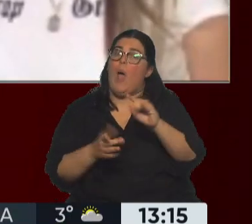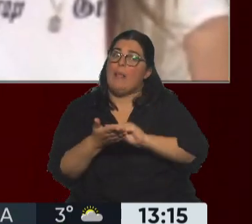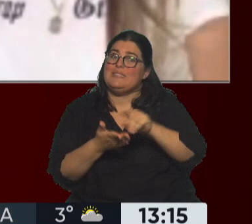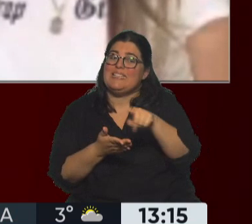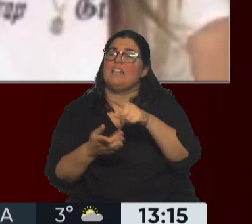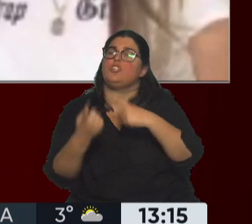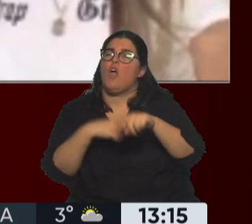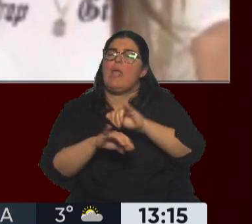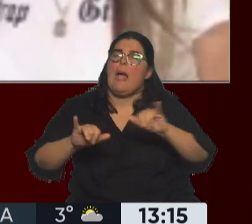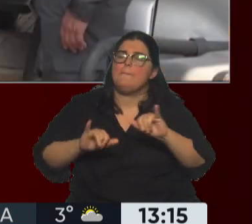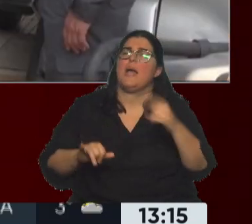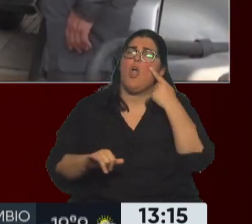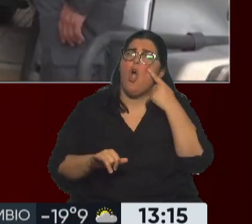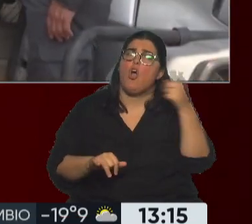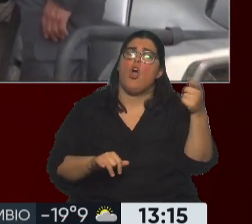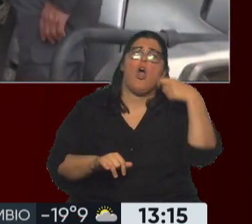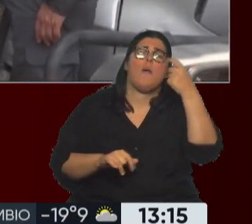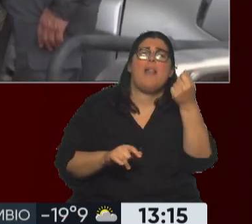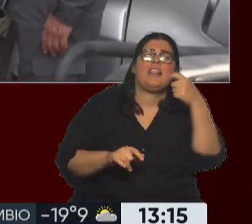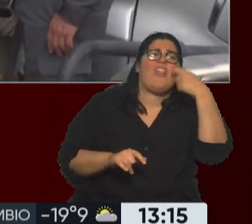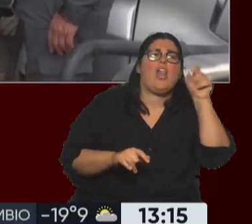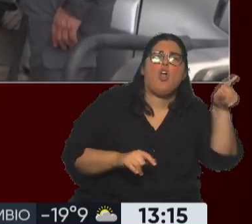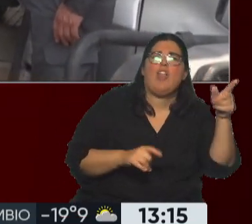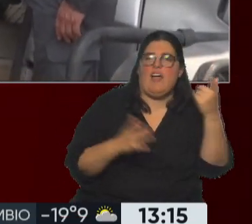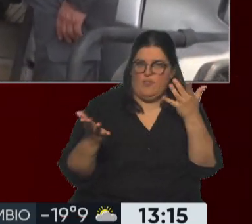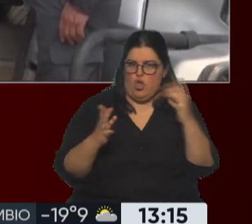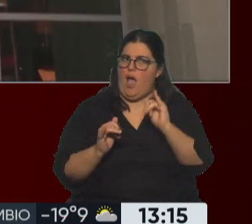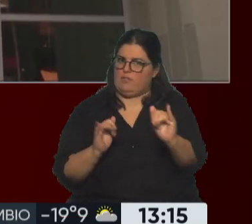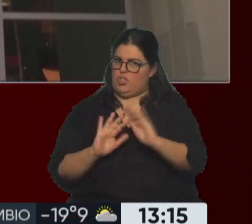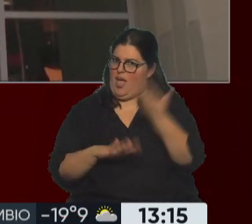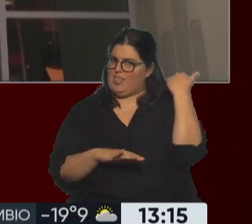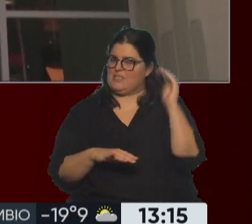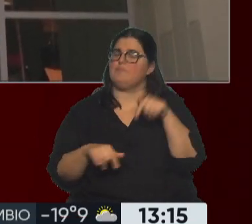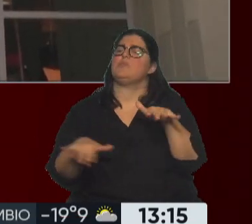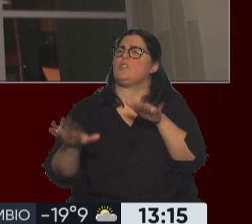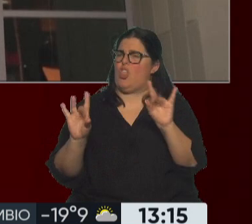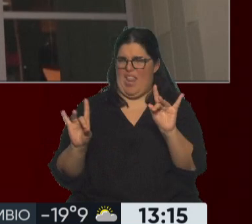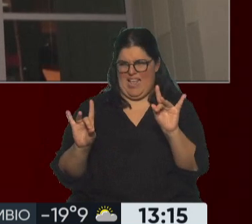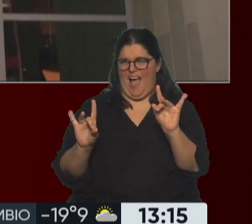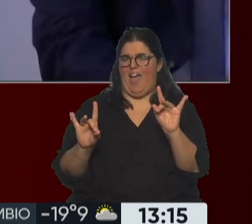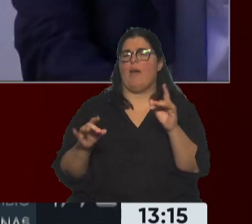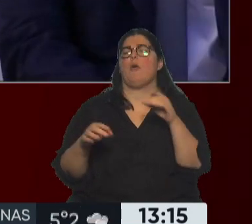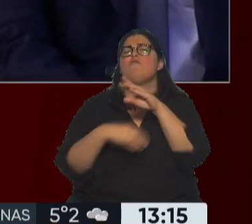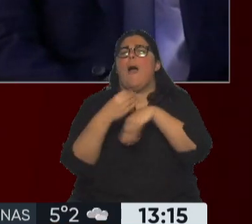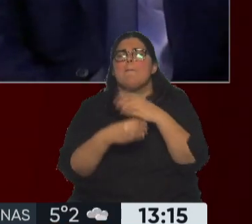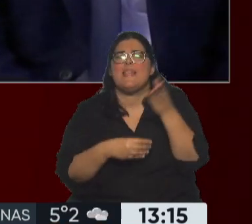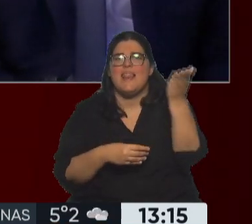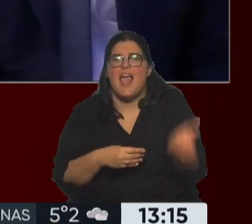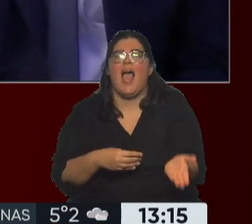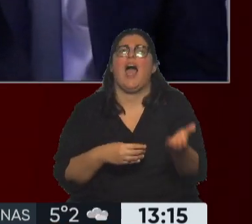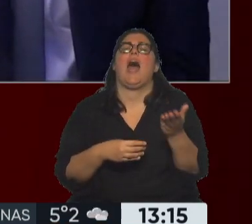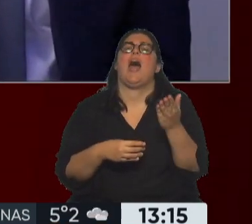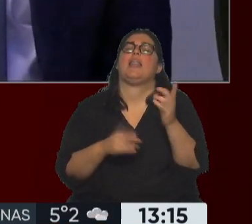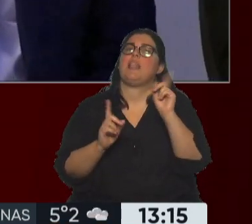esa situación. Bueno, es una situación muy delicada, Pablo, porque bueno, se trata de un tema familiar, se trata también de un golpe muy fuerte a